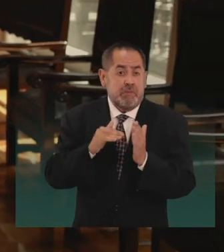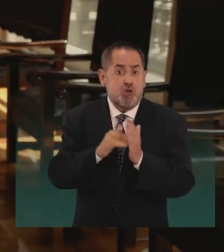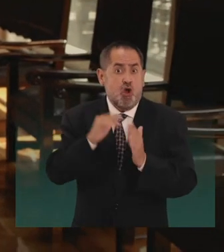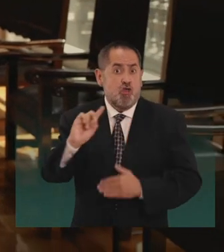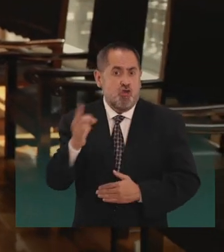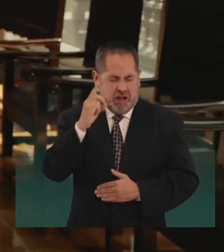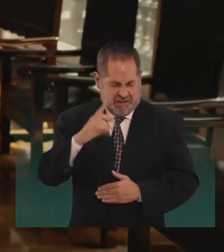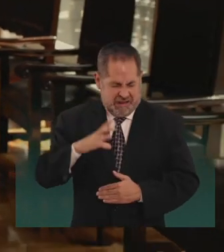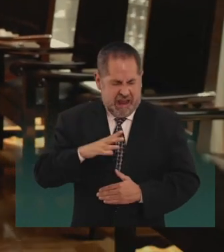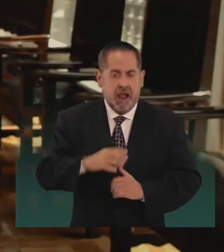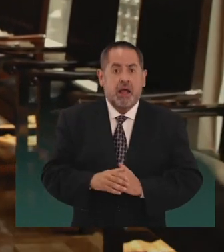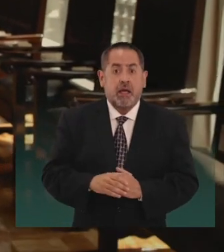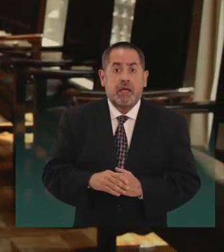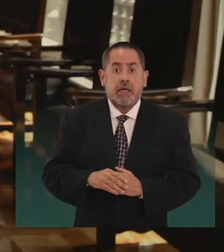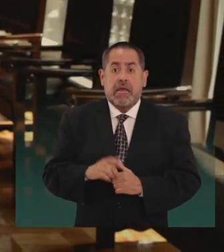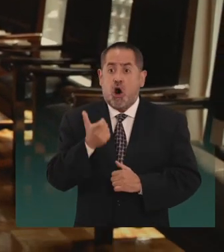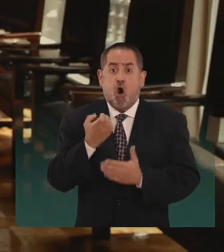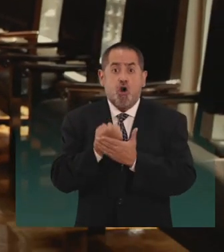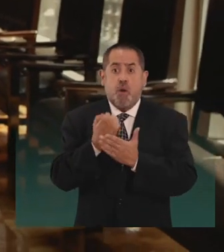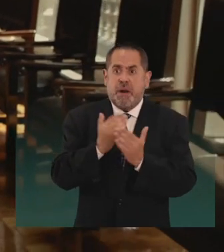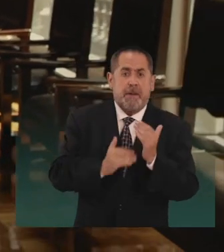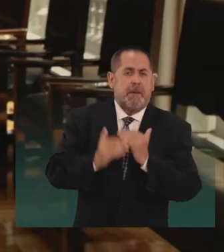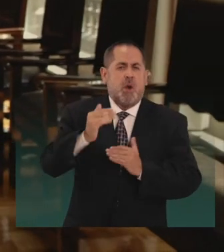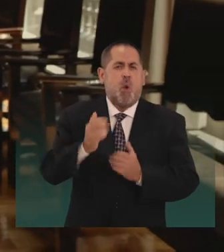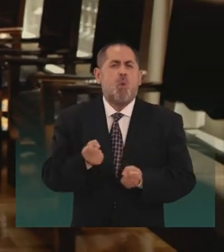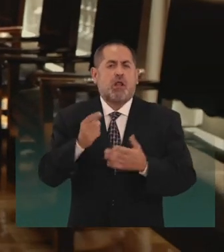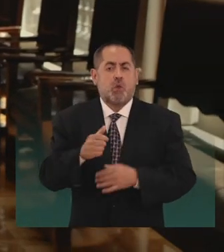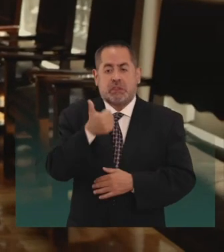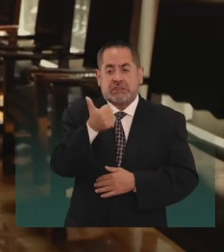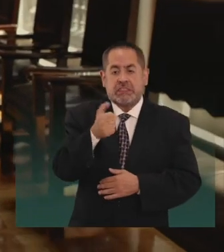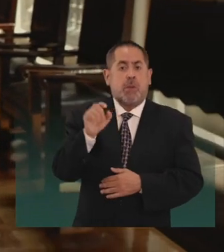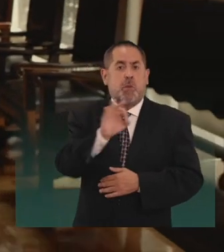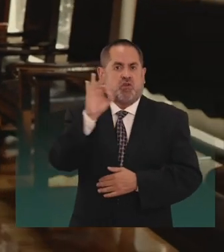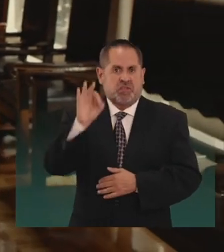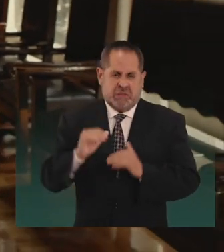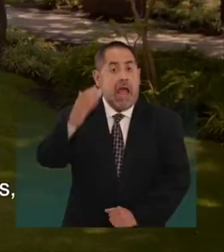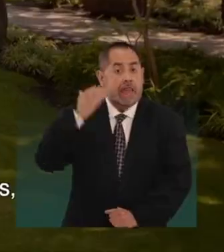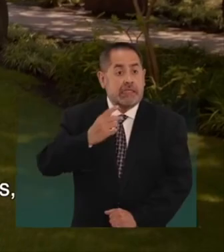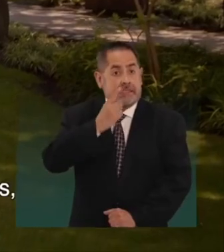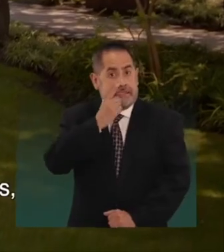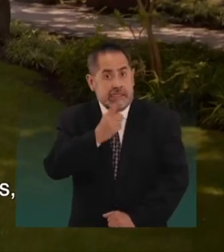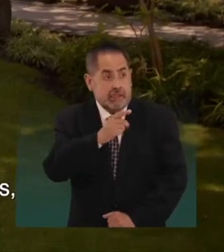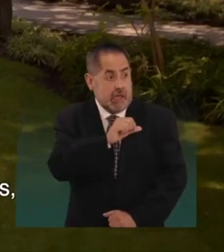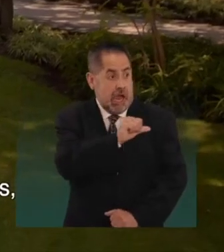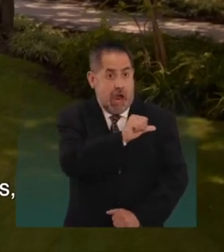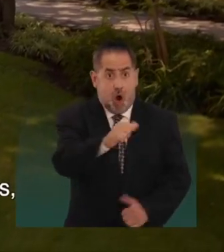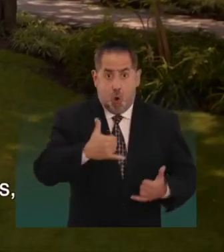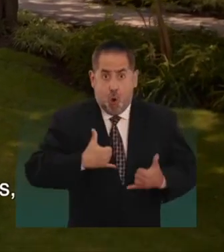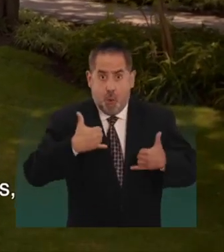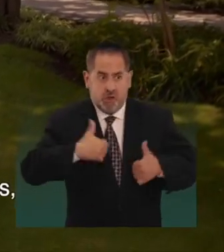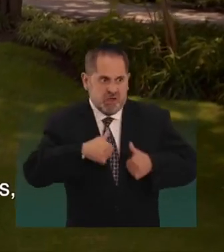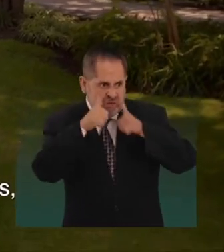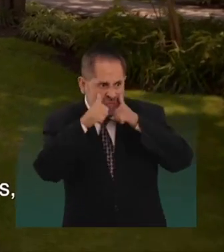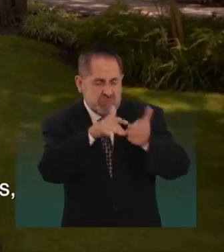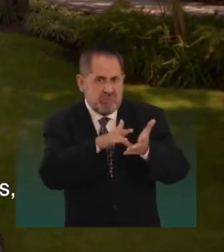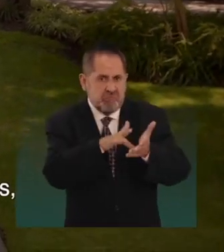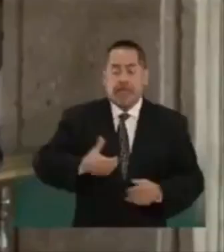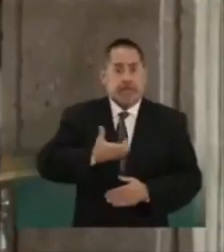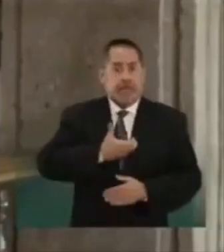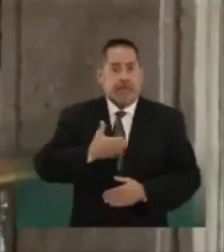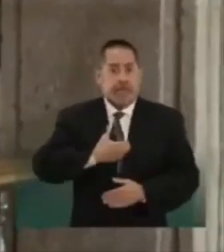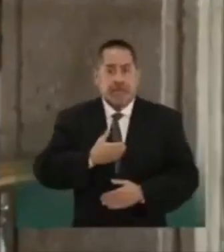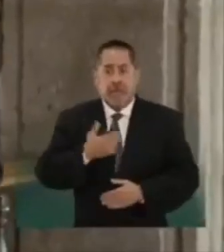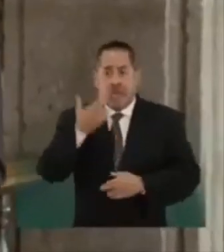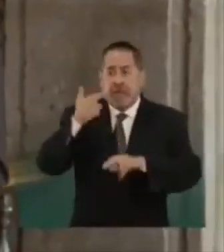millones de dólares y el crecimiento económico este año va a ser del 6%. En un total de 13 spots, el presidente de